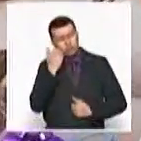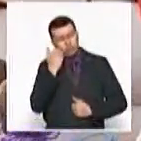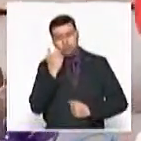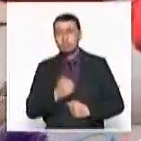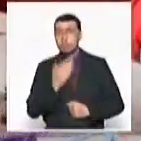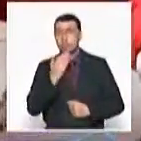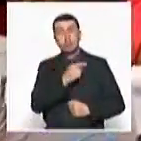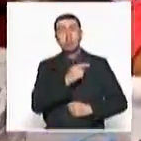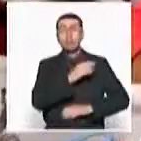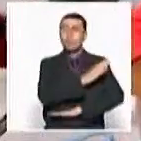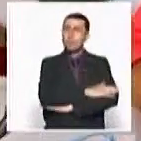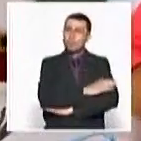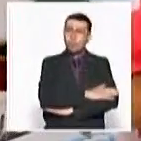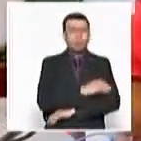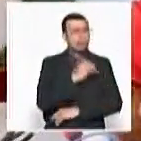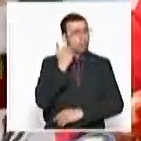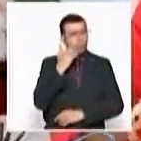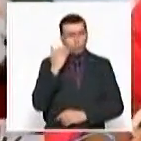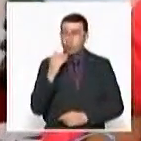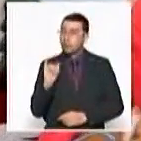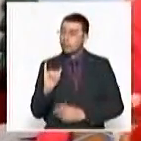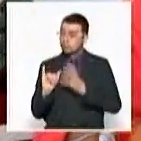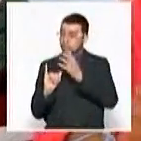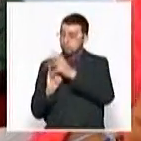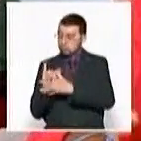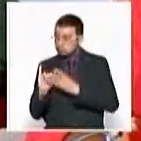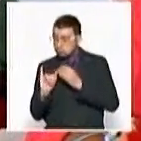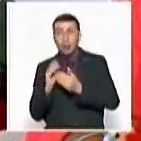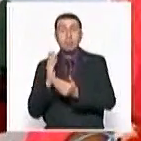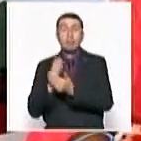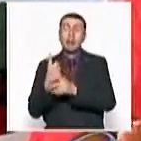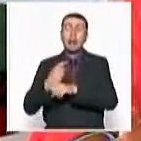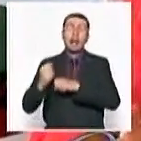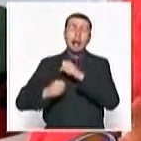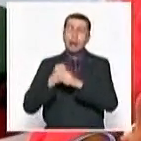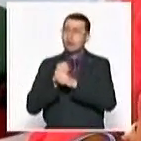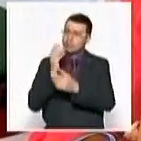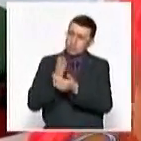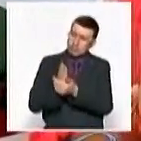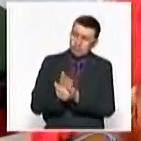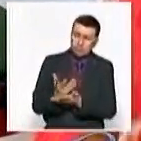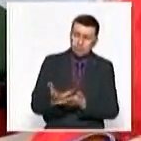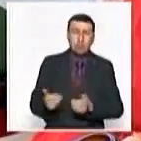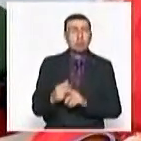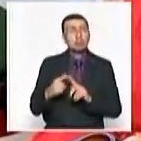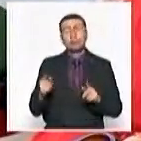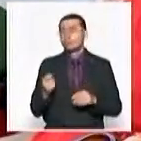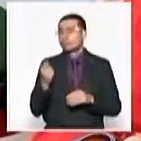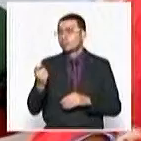tan juiciosas con la matriz y van y que hacen citología y se hacen de todo. Pero el hombre es muy escaso el